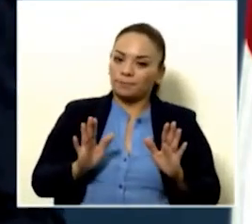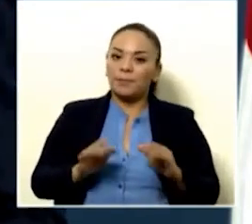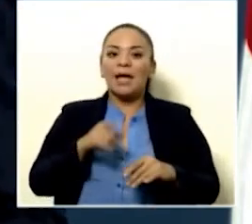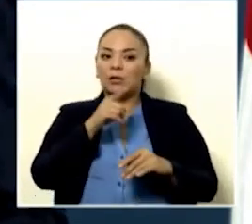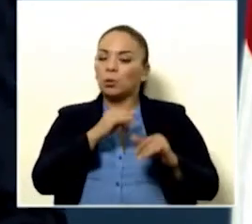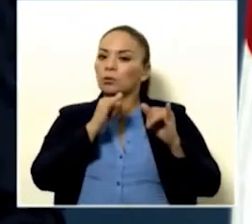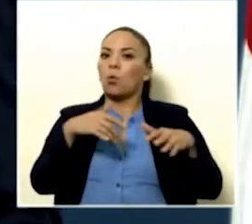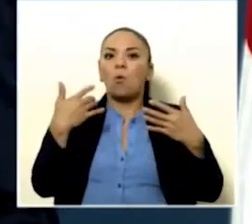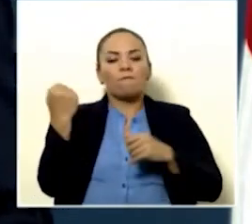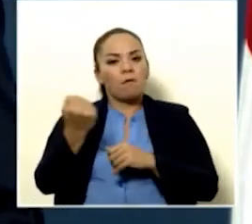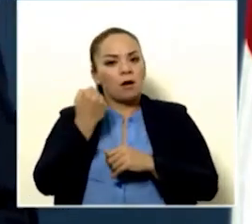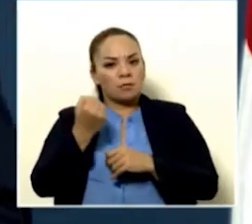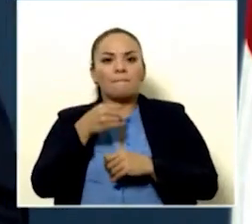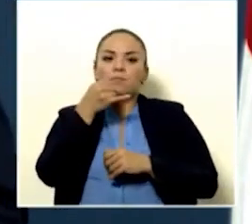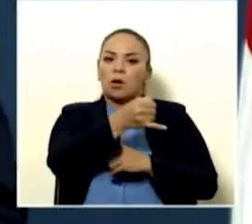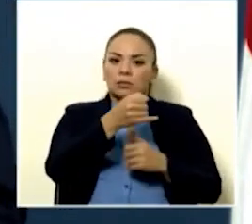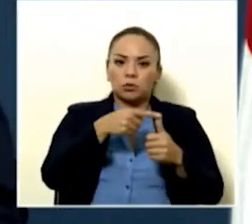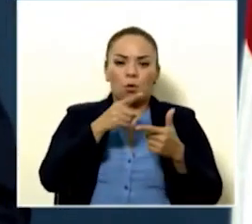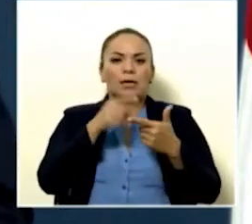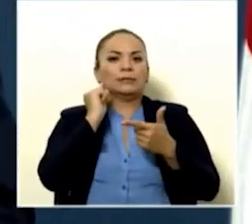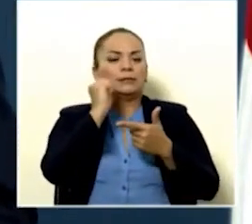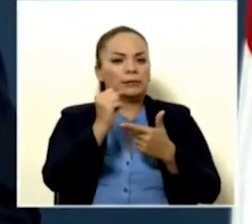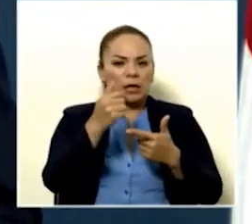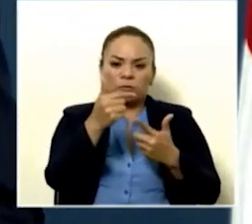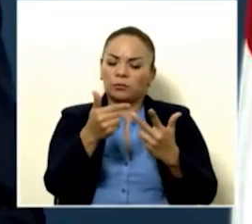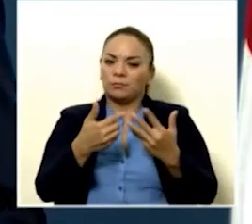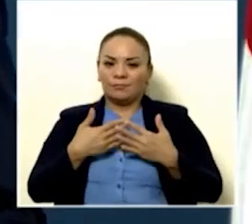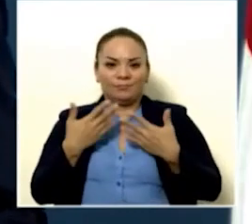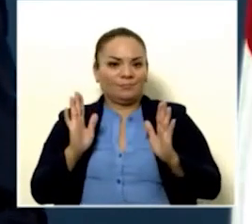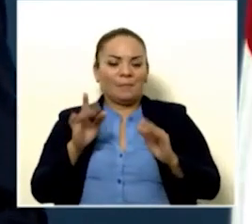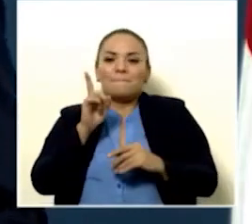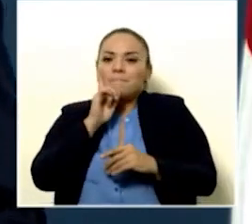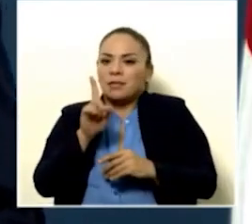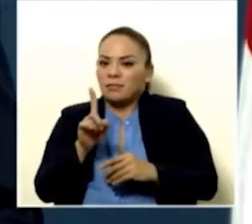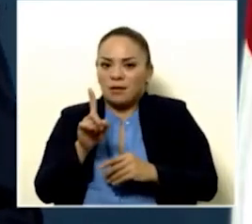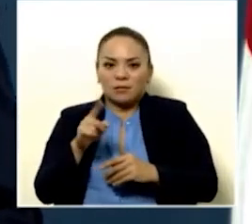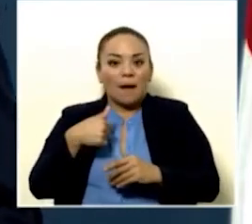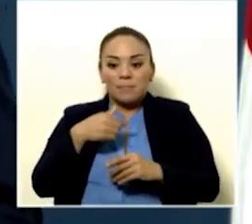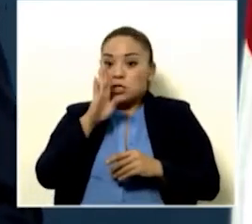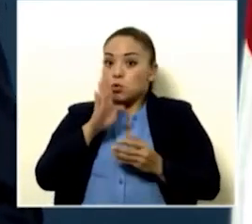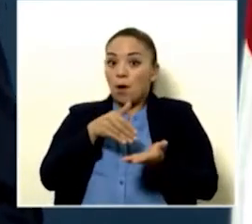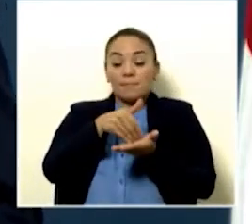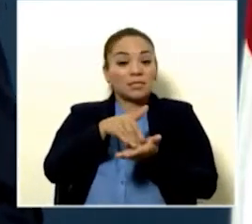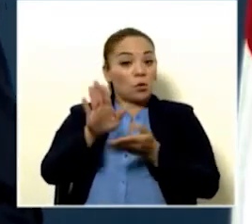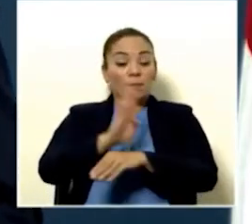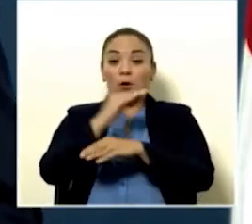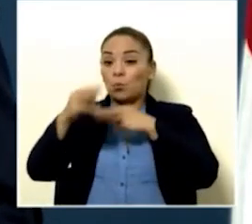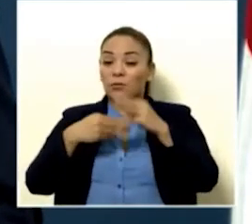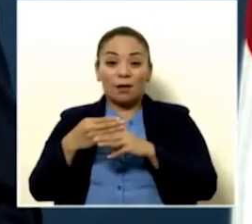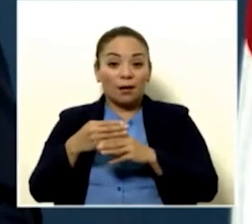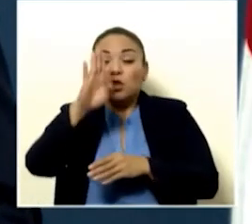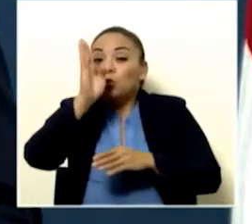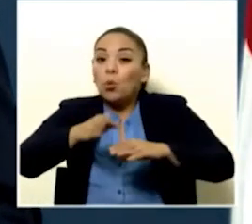fuertes. Violación, asesinato, son mentiras. A mí nunca me echaron del Banco Mundial, ni se me encontró